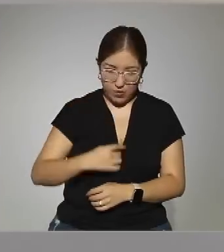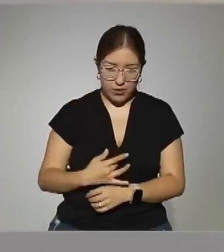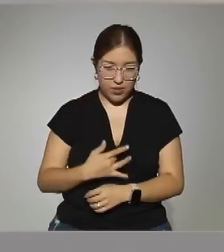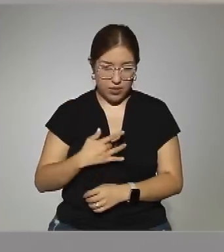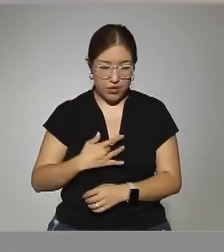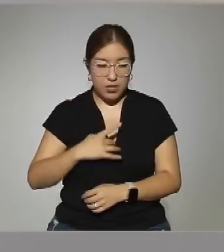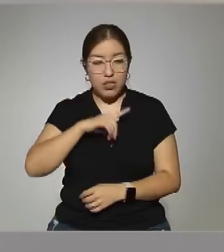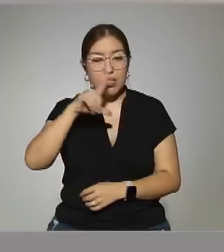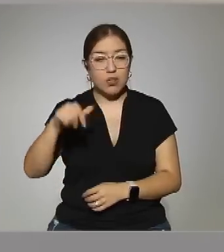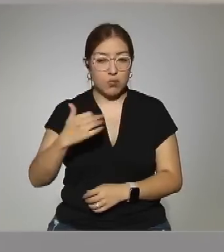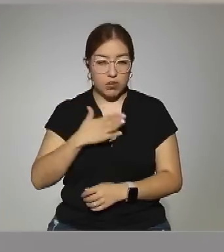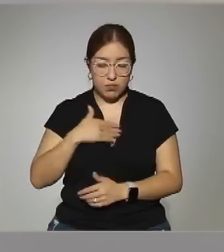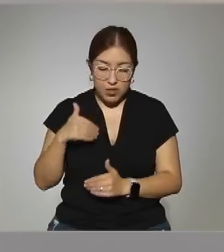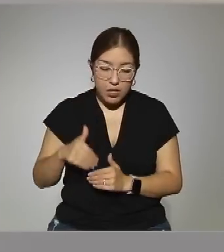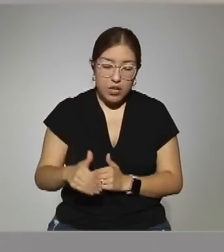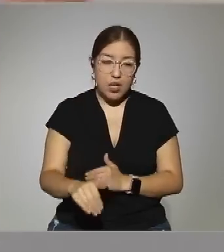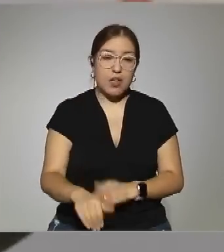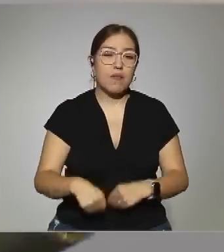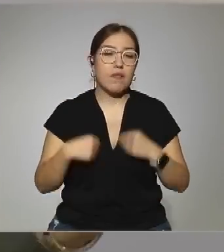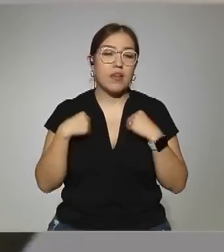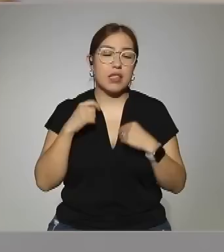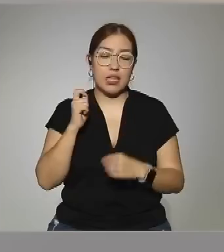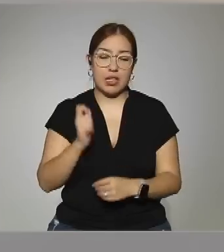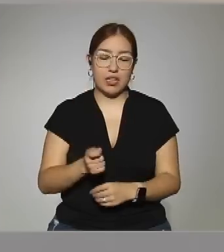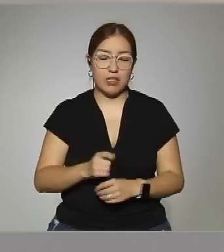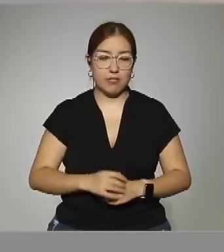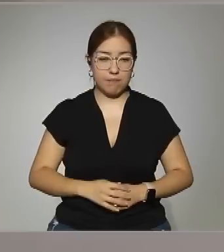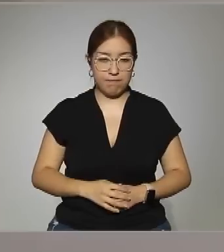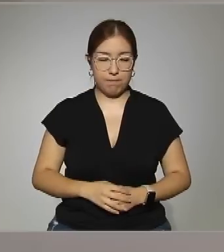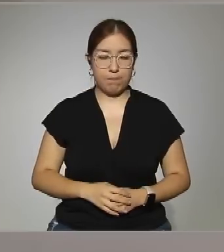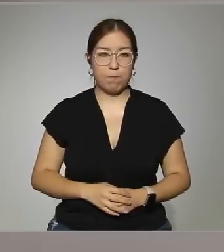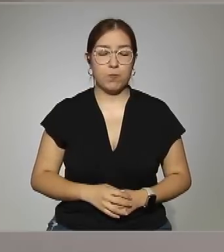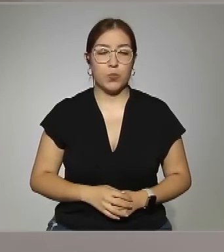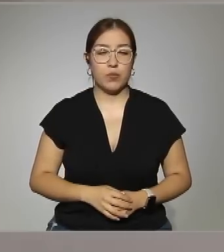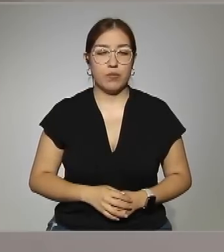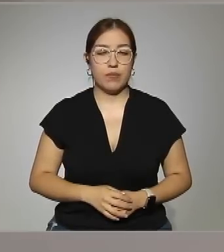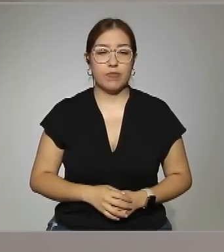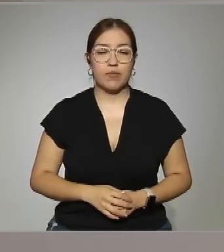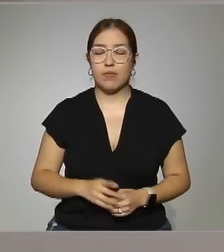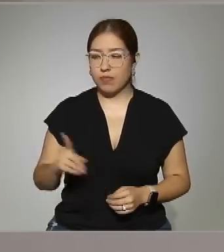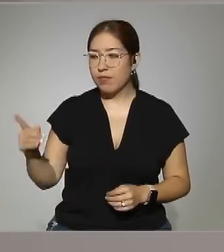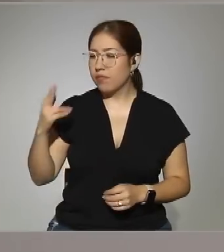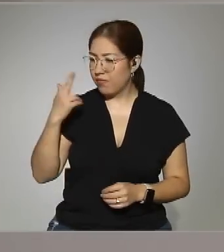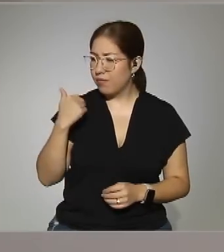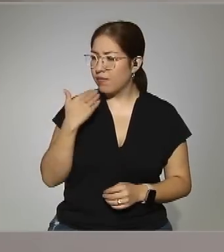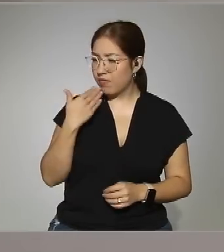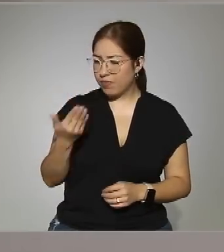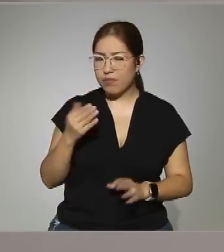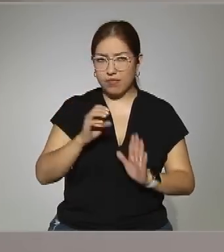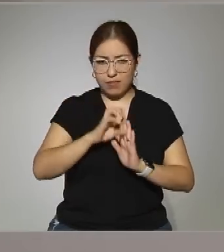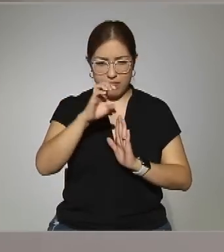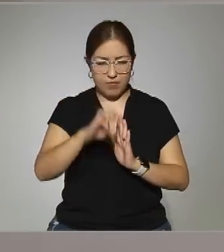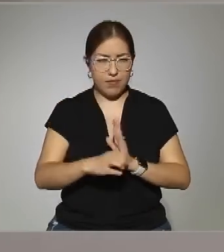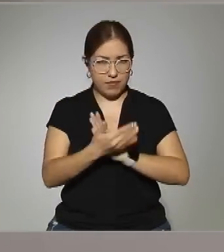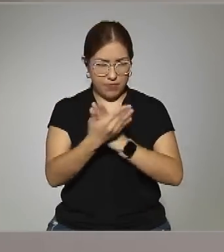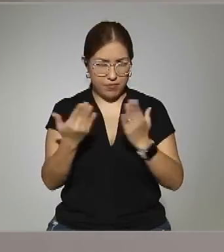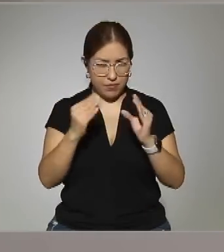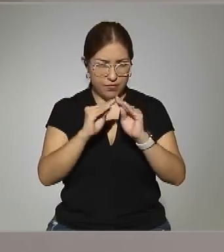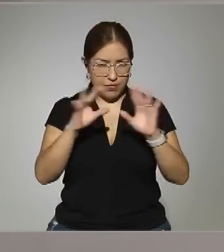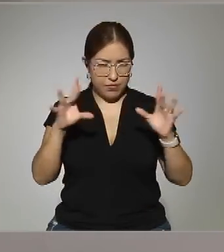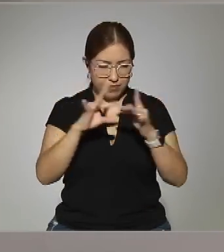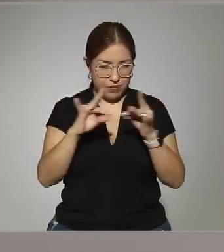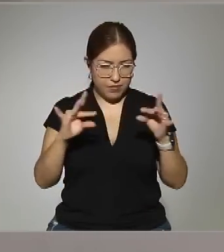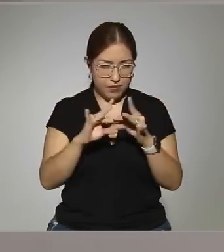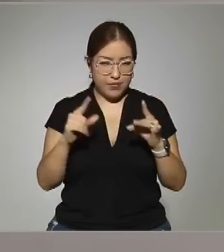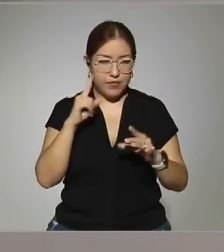lo que sigue para tu vida. Claro. Sí, como lo decías en bien. este ejemplo que nos están poniendo para que sea también un poco más claro para el público, o sea,